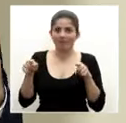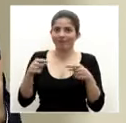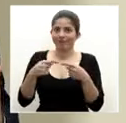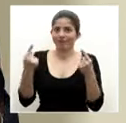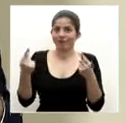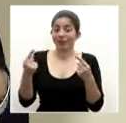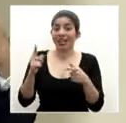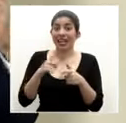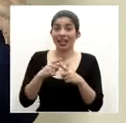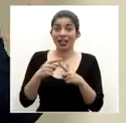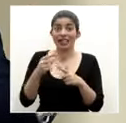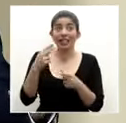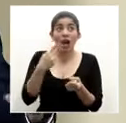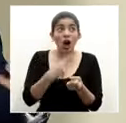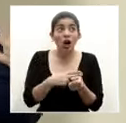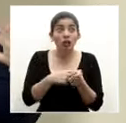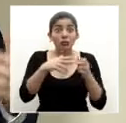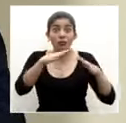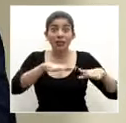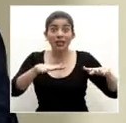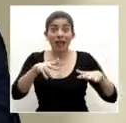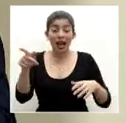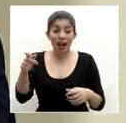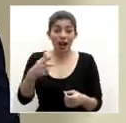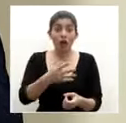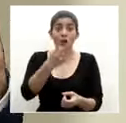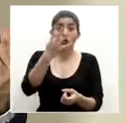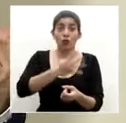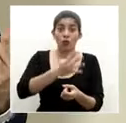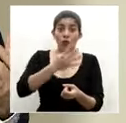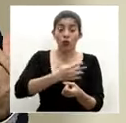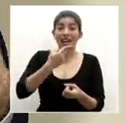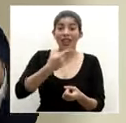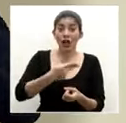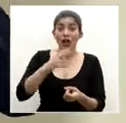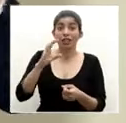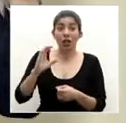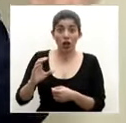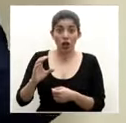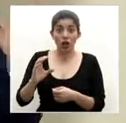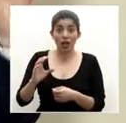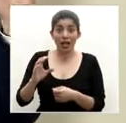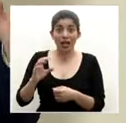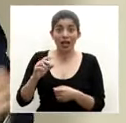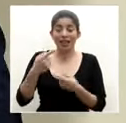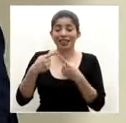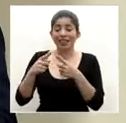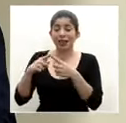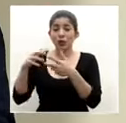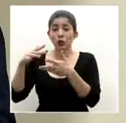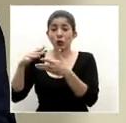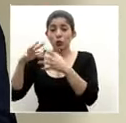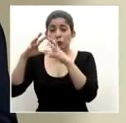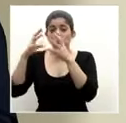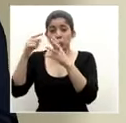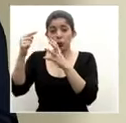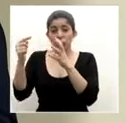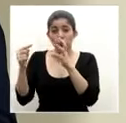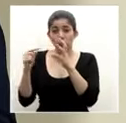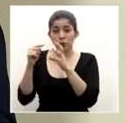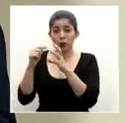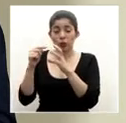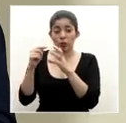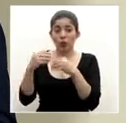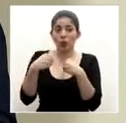estar aplicando en hospitales la hidroxicloroquina, se podría estar aplicando en todos esos estudios a nivel mundial